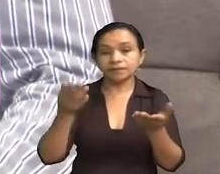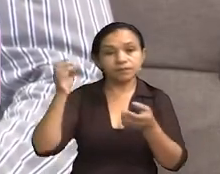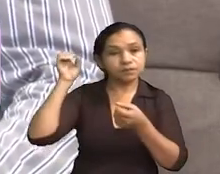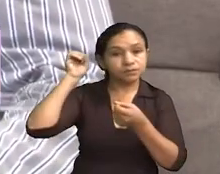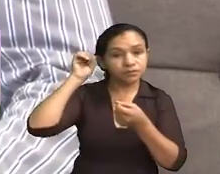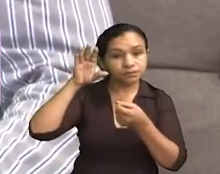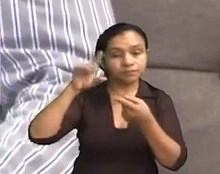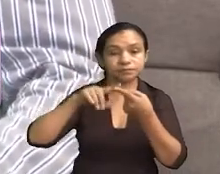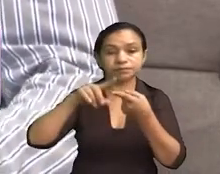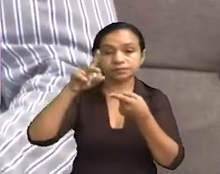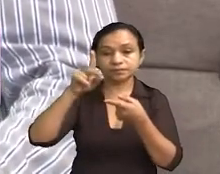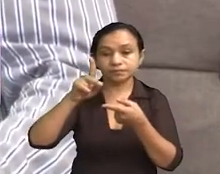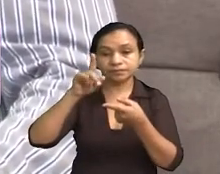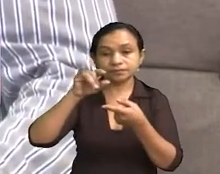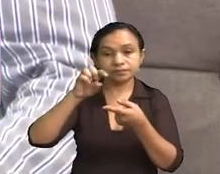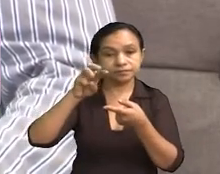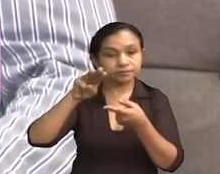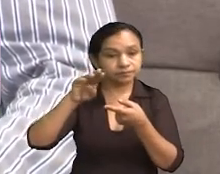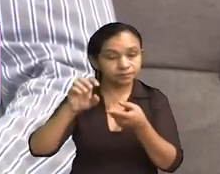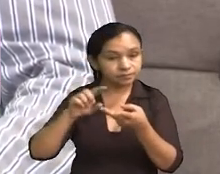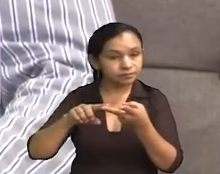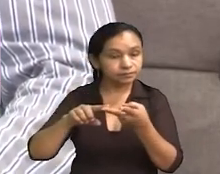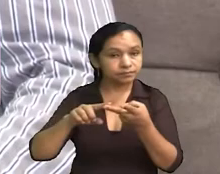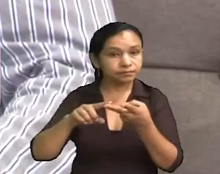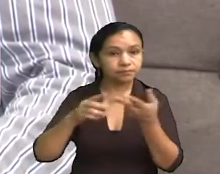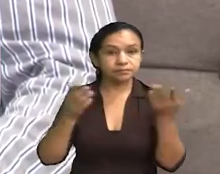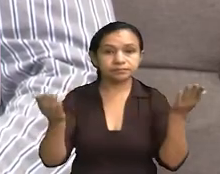a las pymes,